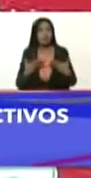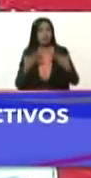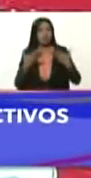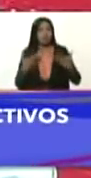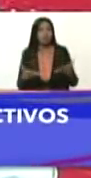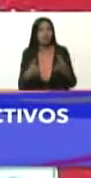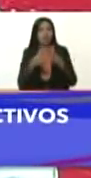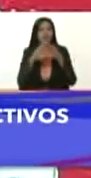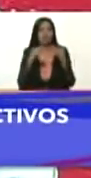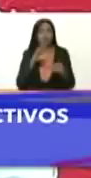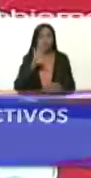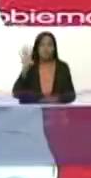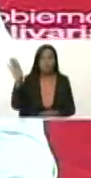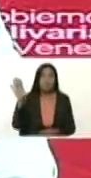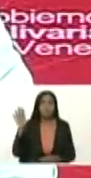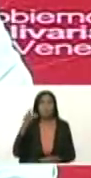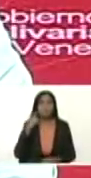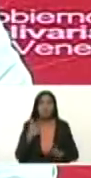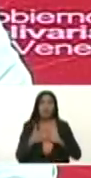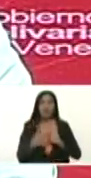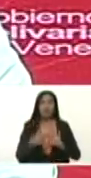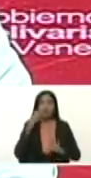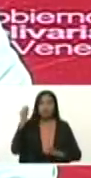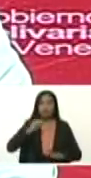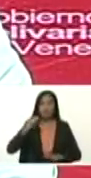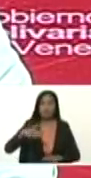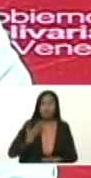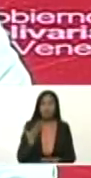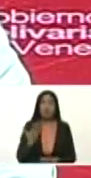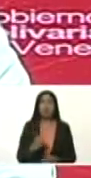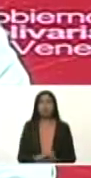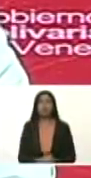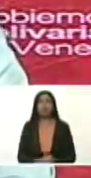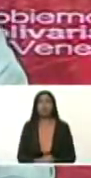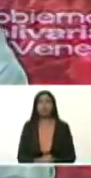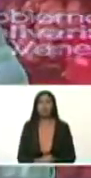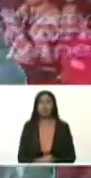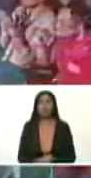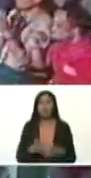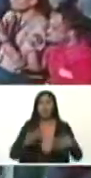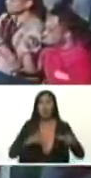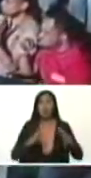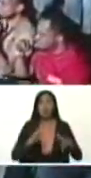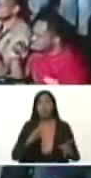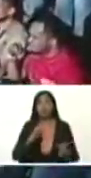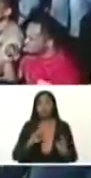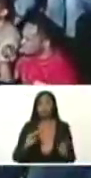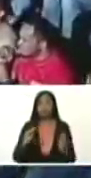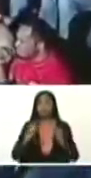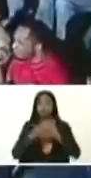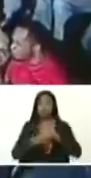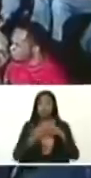a todo el país el ejemplo de que sí se puede. Guayana se tiene que convertir en una escuela